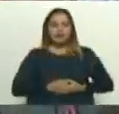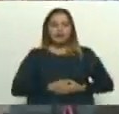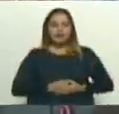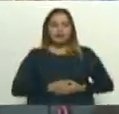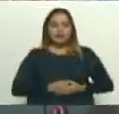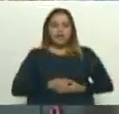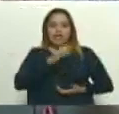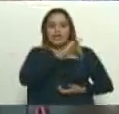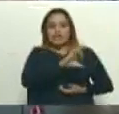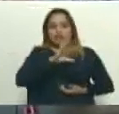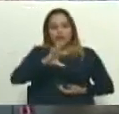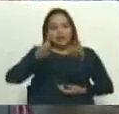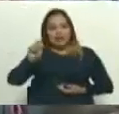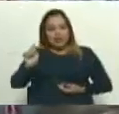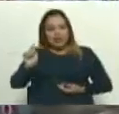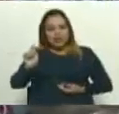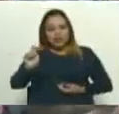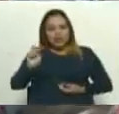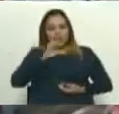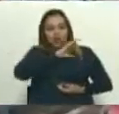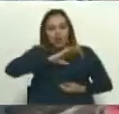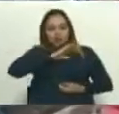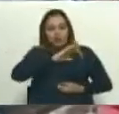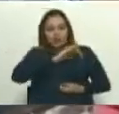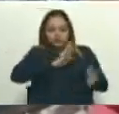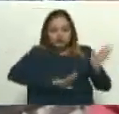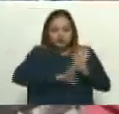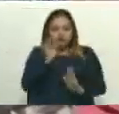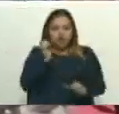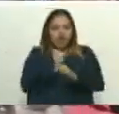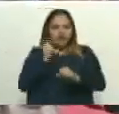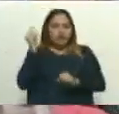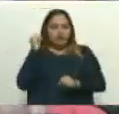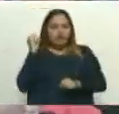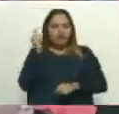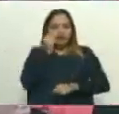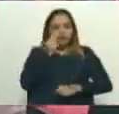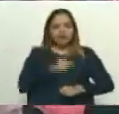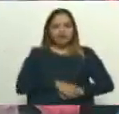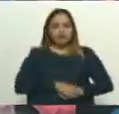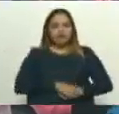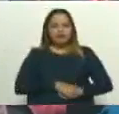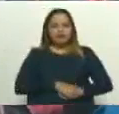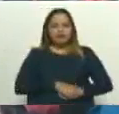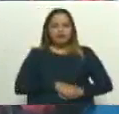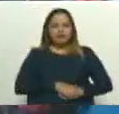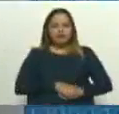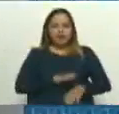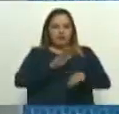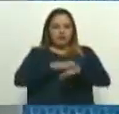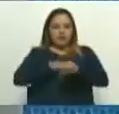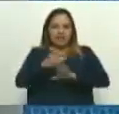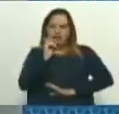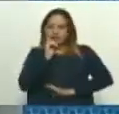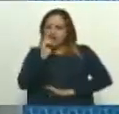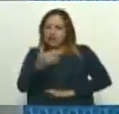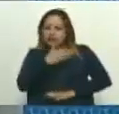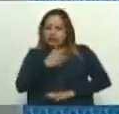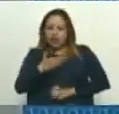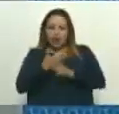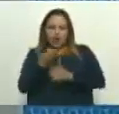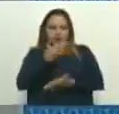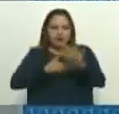Consejo Productivo de los Trabajadores y las Trabajadoras de Venezuela. Entre otras cosas porque tenemos información que queremos compartir